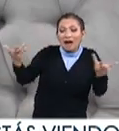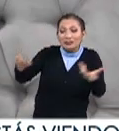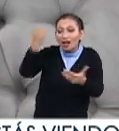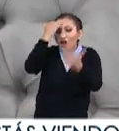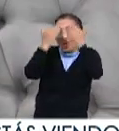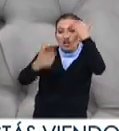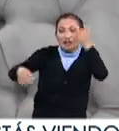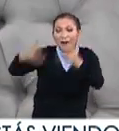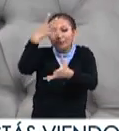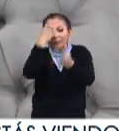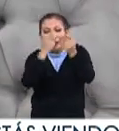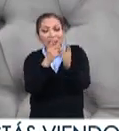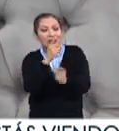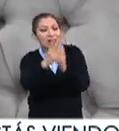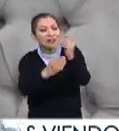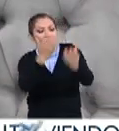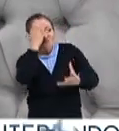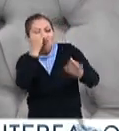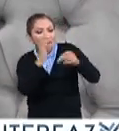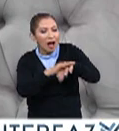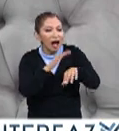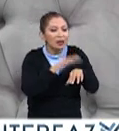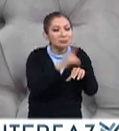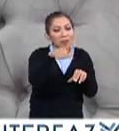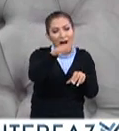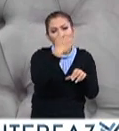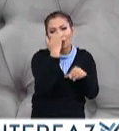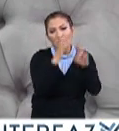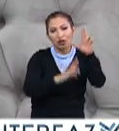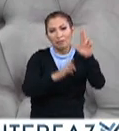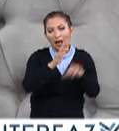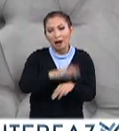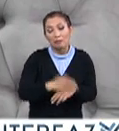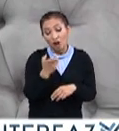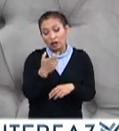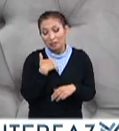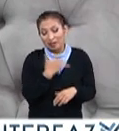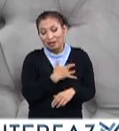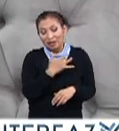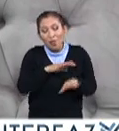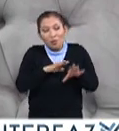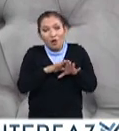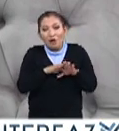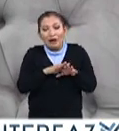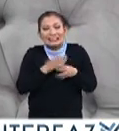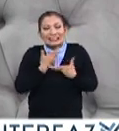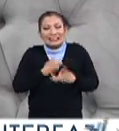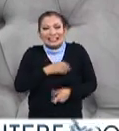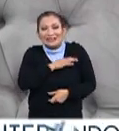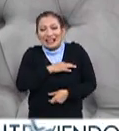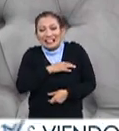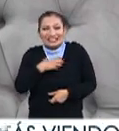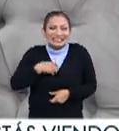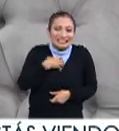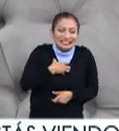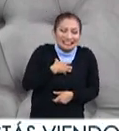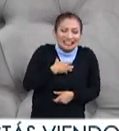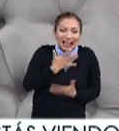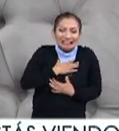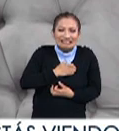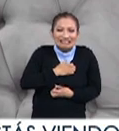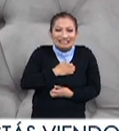de conocimientos y al desarrollo de conocimientos para las escuelas normales, ¿no? Por eso me sentí así como feliz, contento